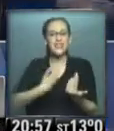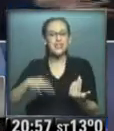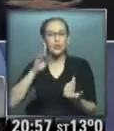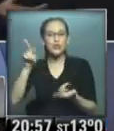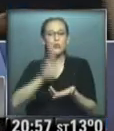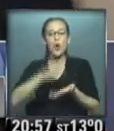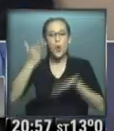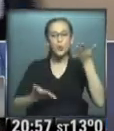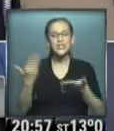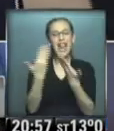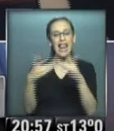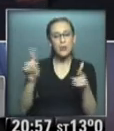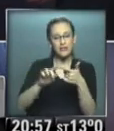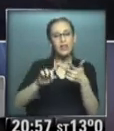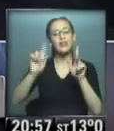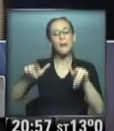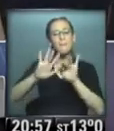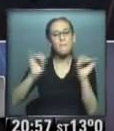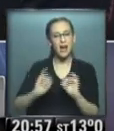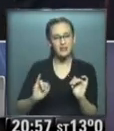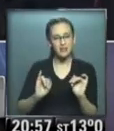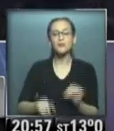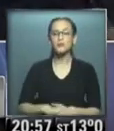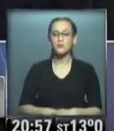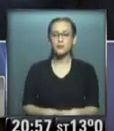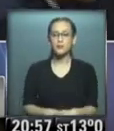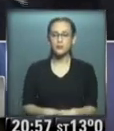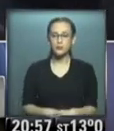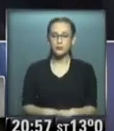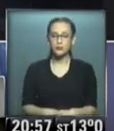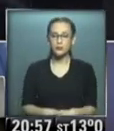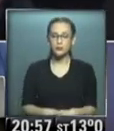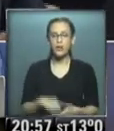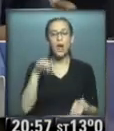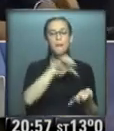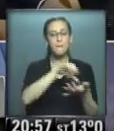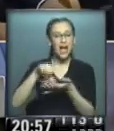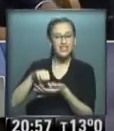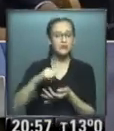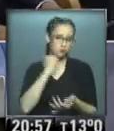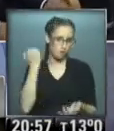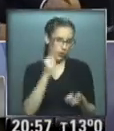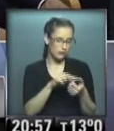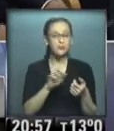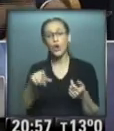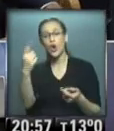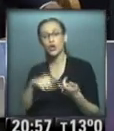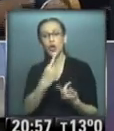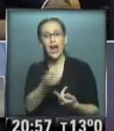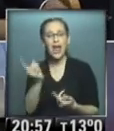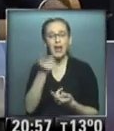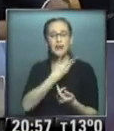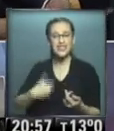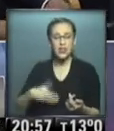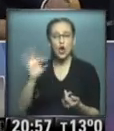justicia, libertad y de paz. Por un lado están los países que marcan la agenda internacional. Por el otro, cada uno de los presidentes o